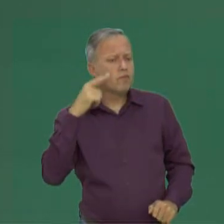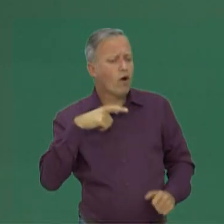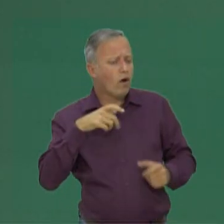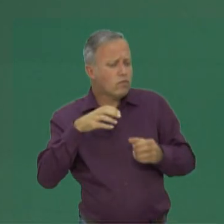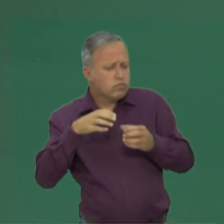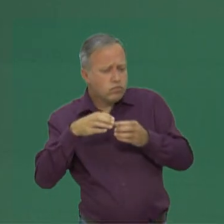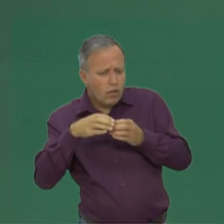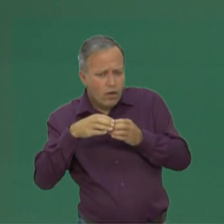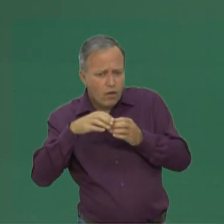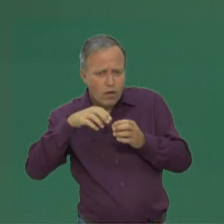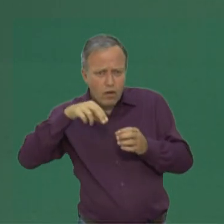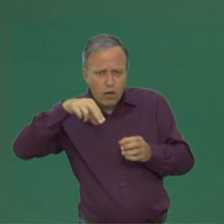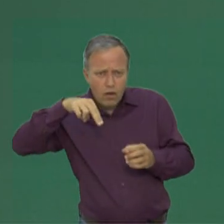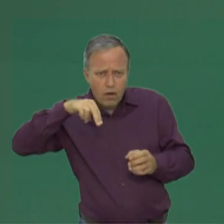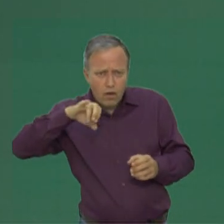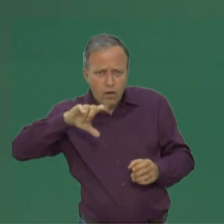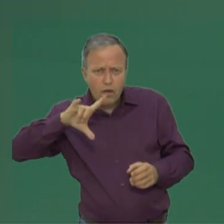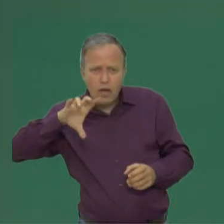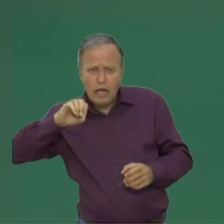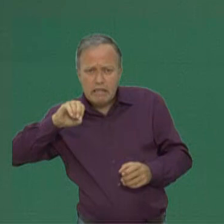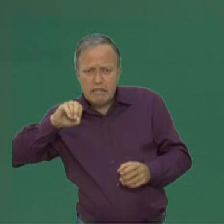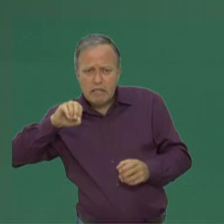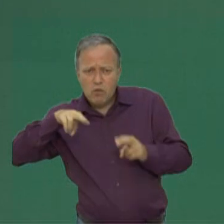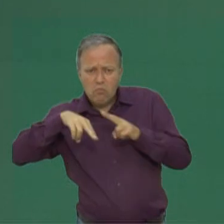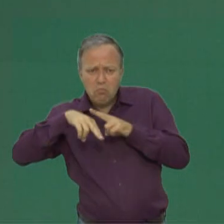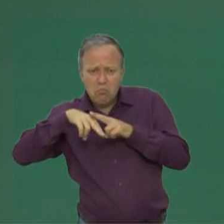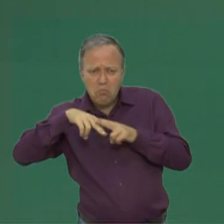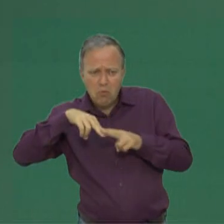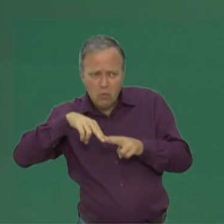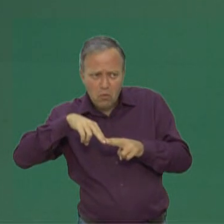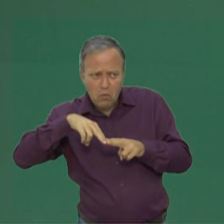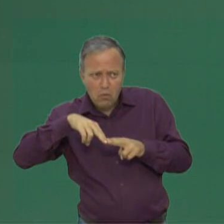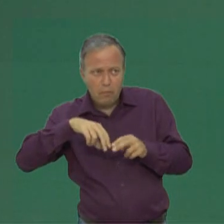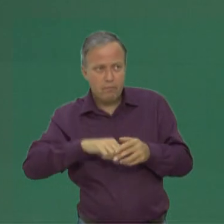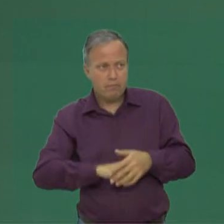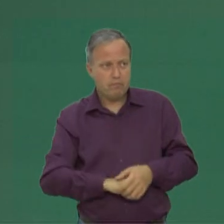será? Um índio, talvez? Vamos ver.